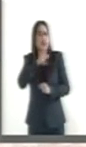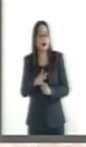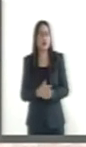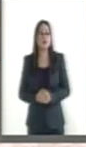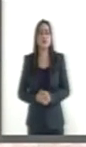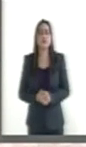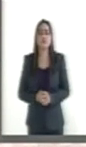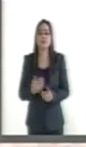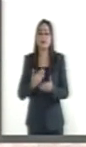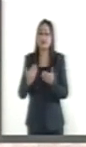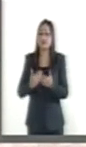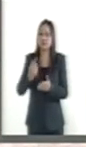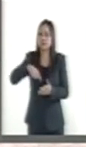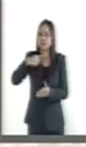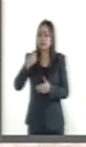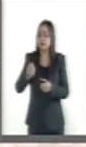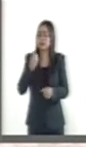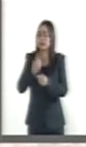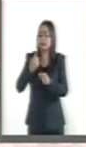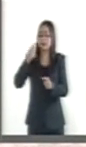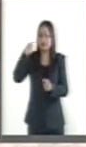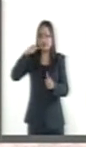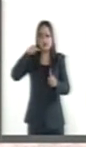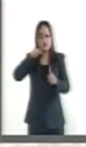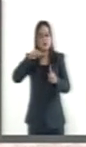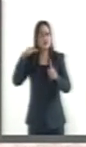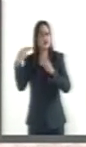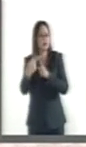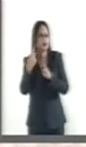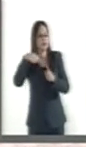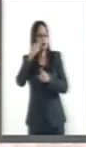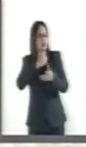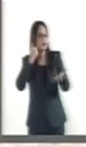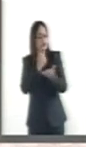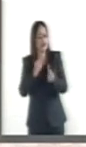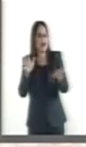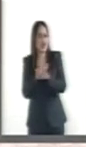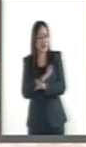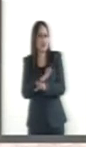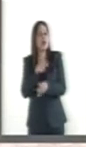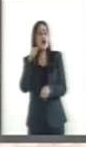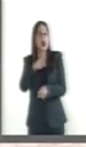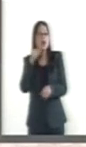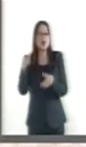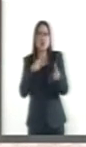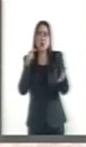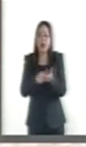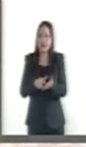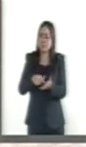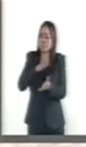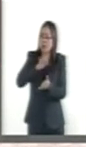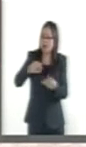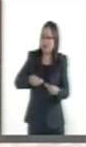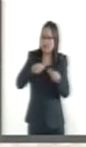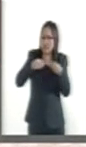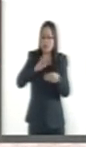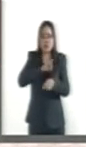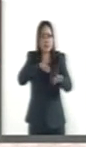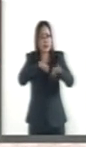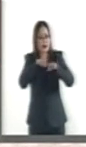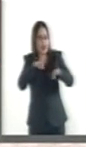la oportunidad de cambiar el rostro a nuestras ciudades para que sean lugares vivibles, productivos